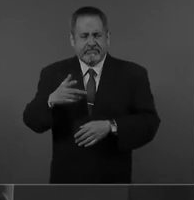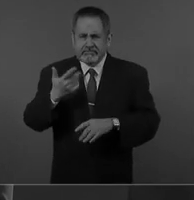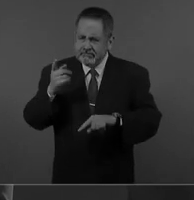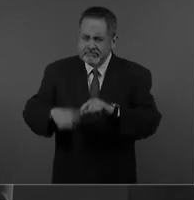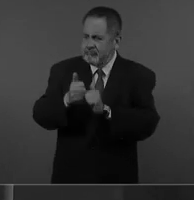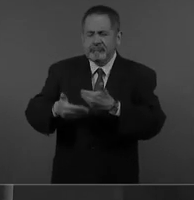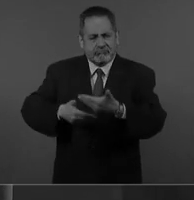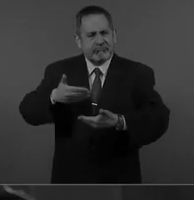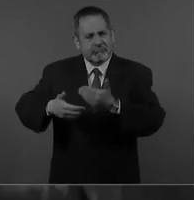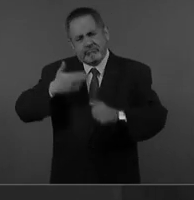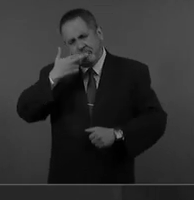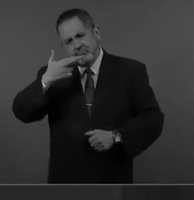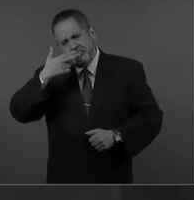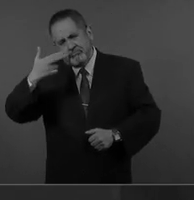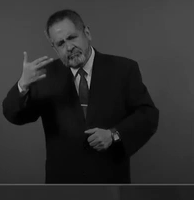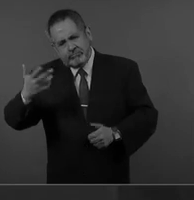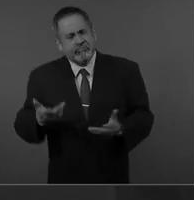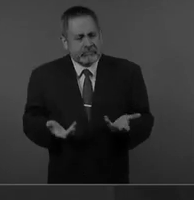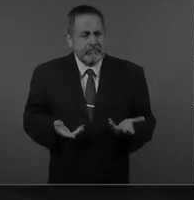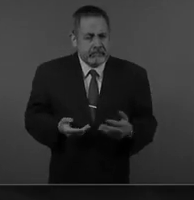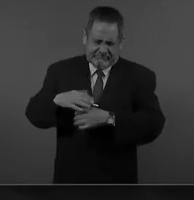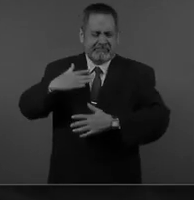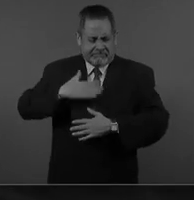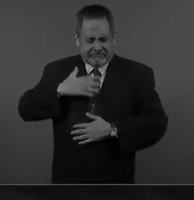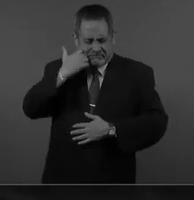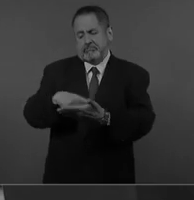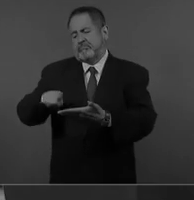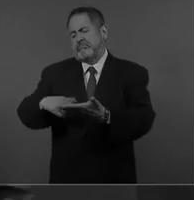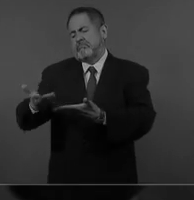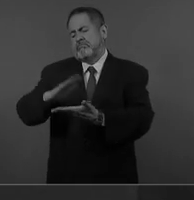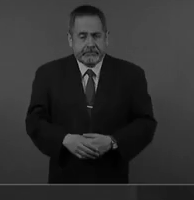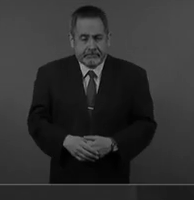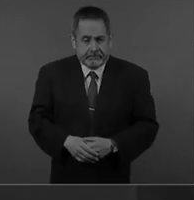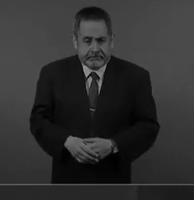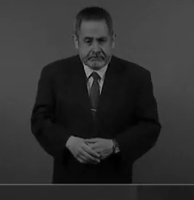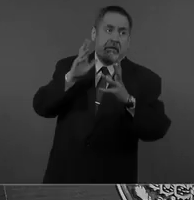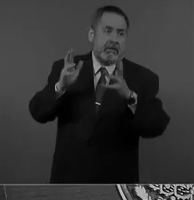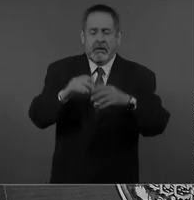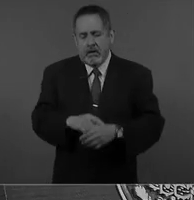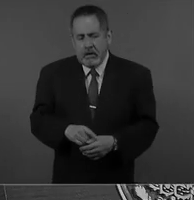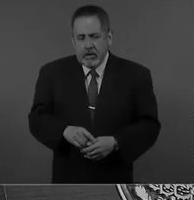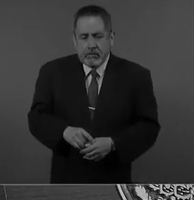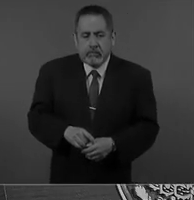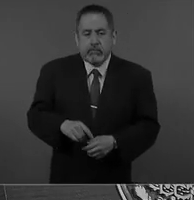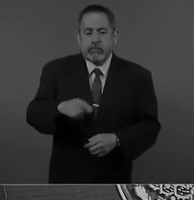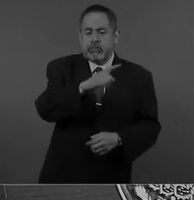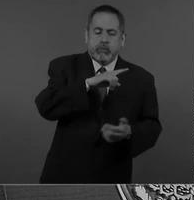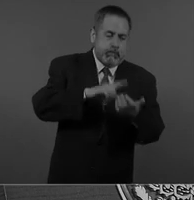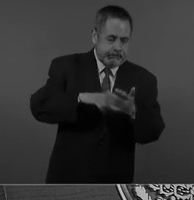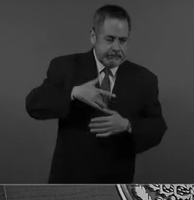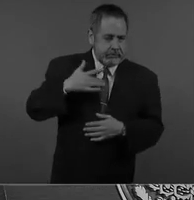la vida pública. Eso fue lo que se manifestó el domingo y se alarman los que se sentían